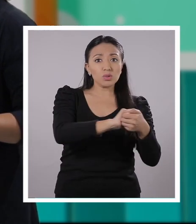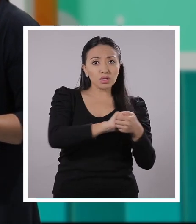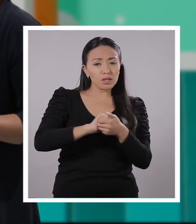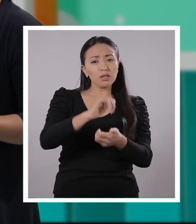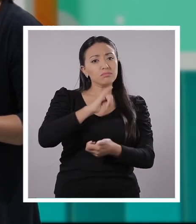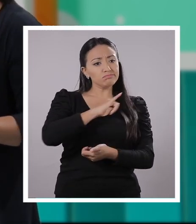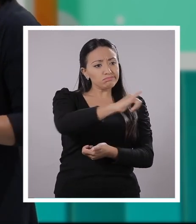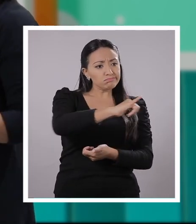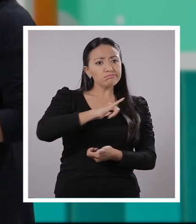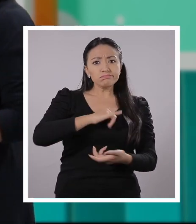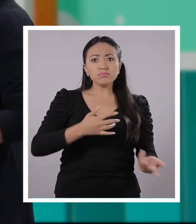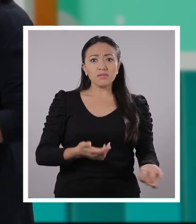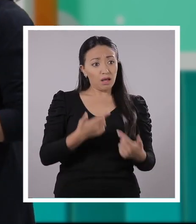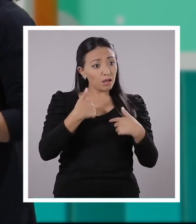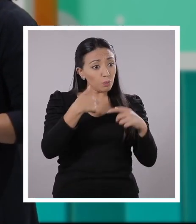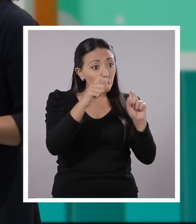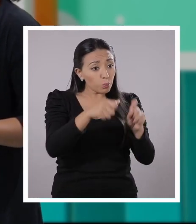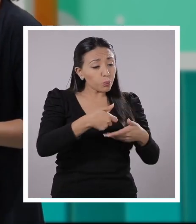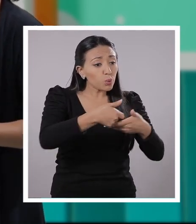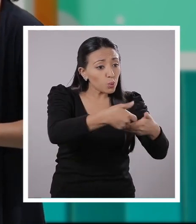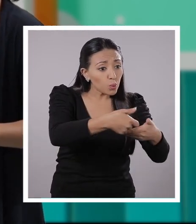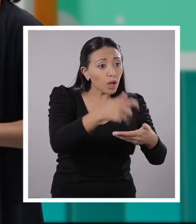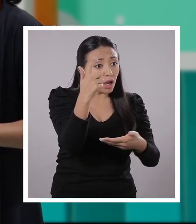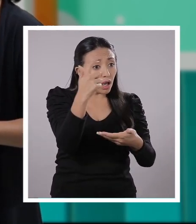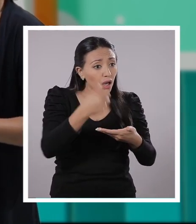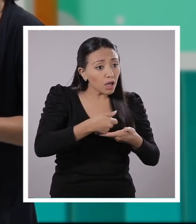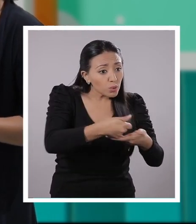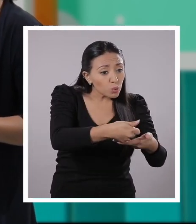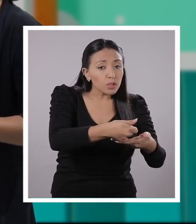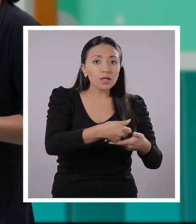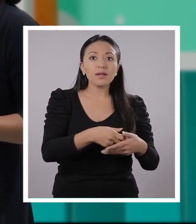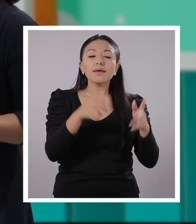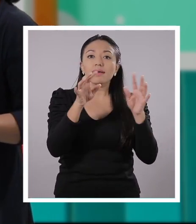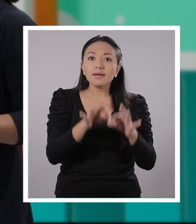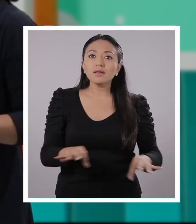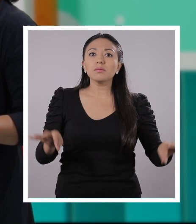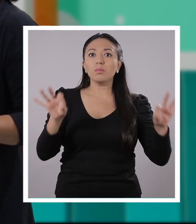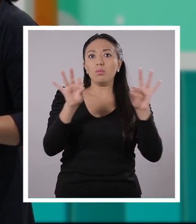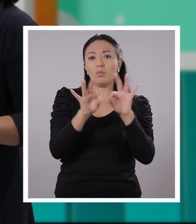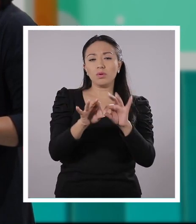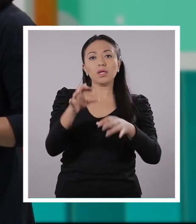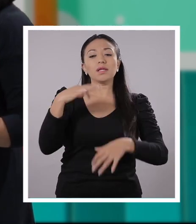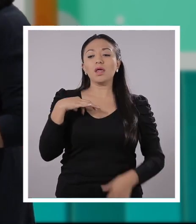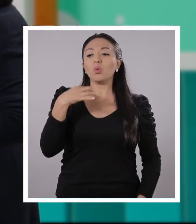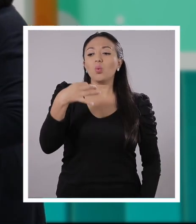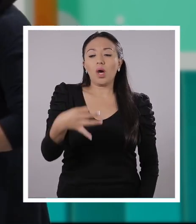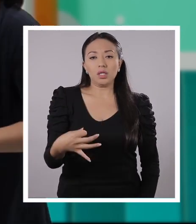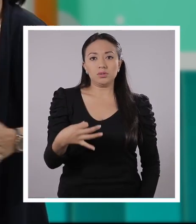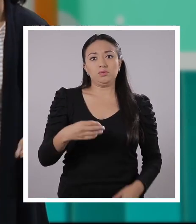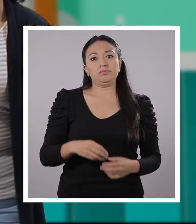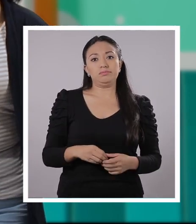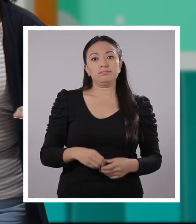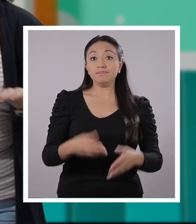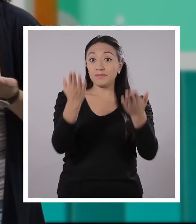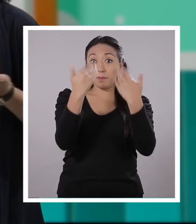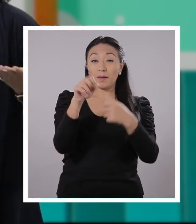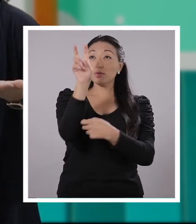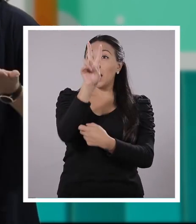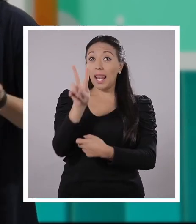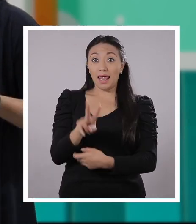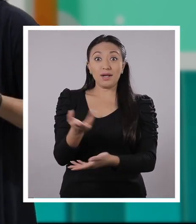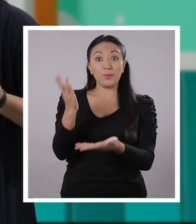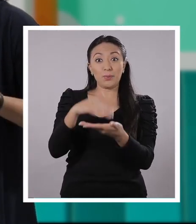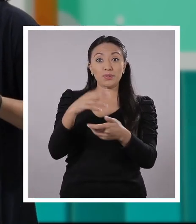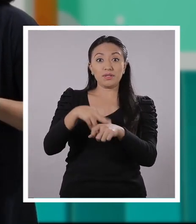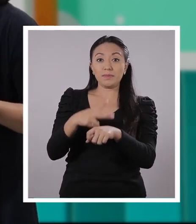solidarios, ser empáticos y decir, ¿puedo ayudar? Es una forma también de un valor de cortesía. ¡Perfecto! Miren, chicos, ayúdenme a